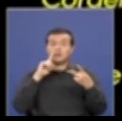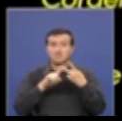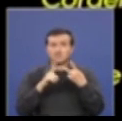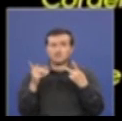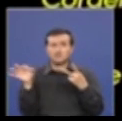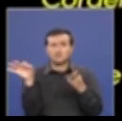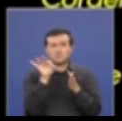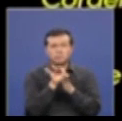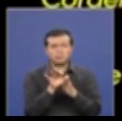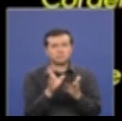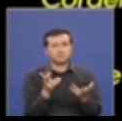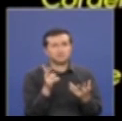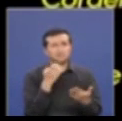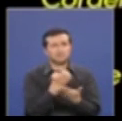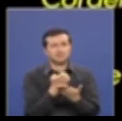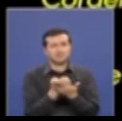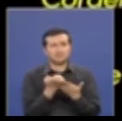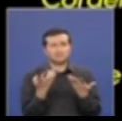país.